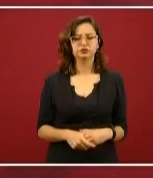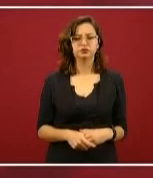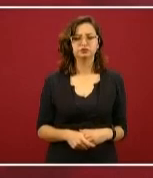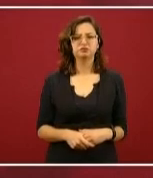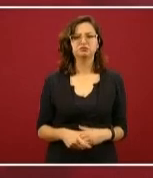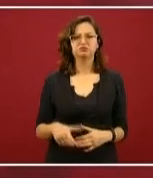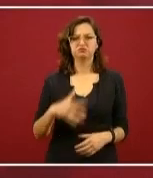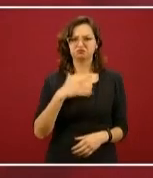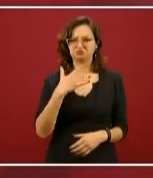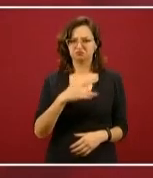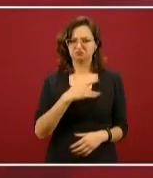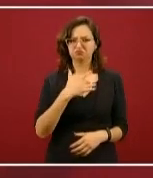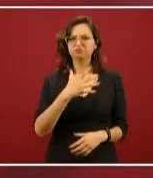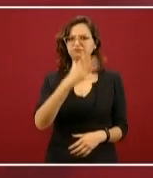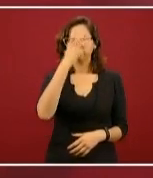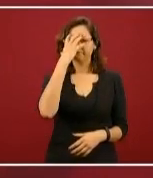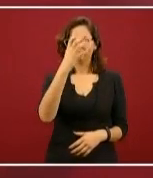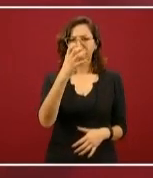convicción